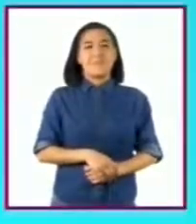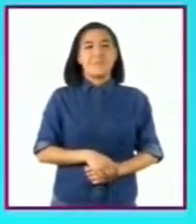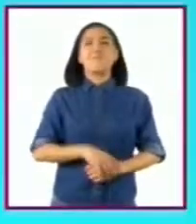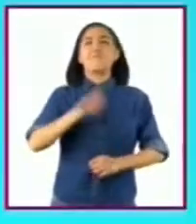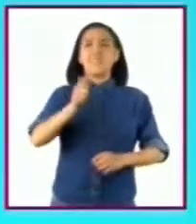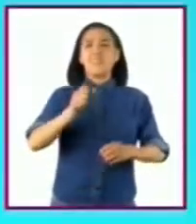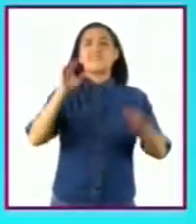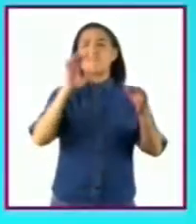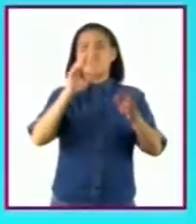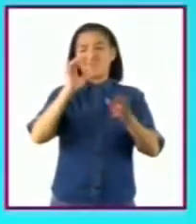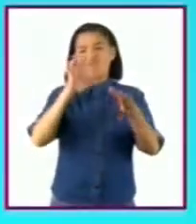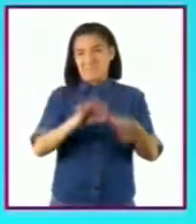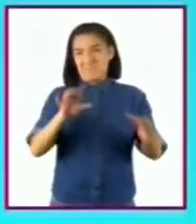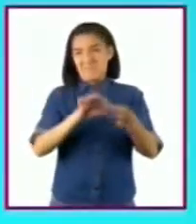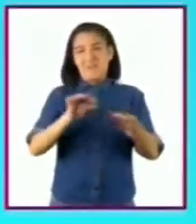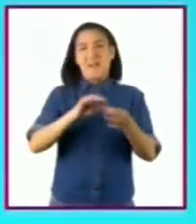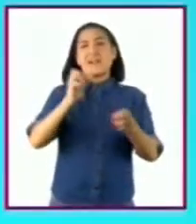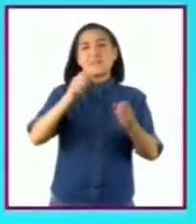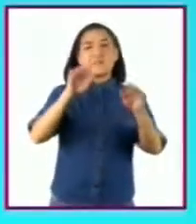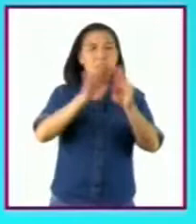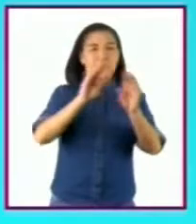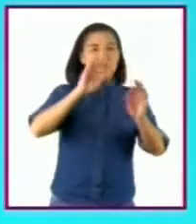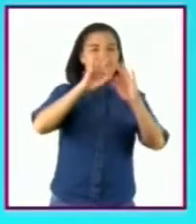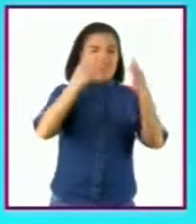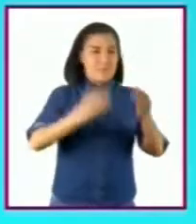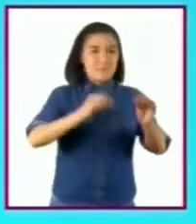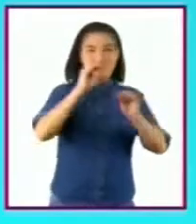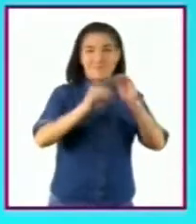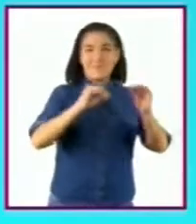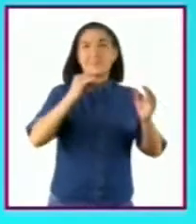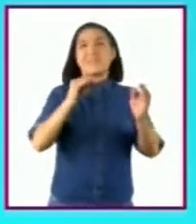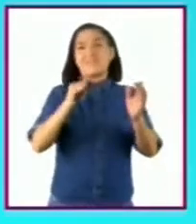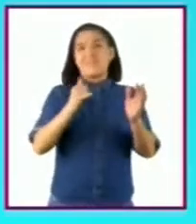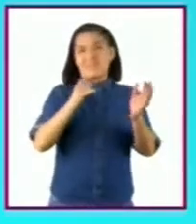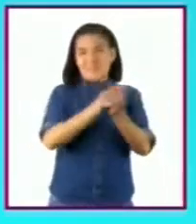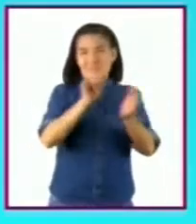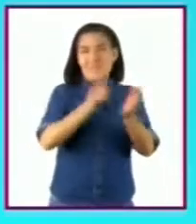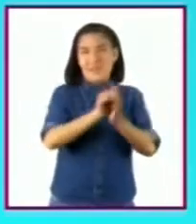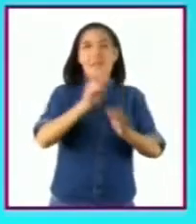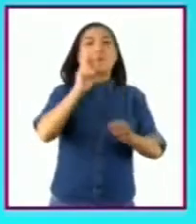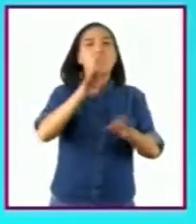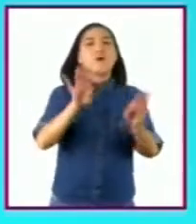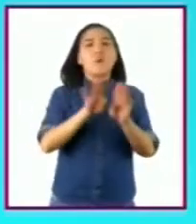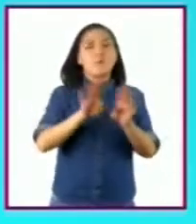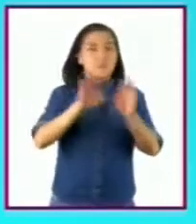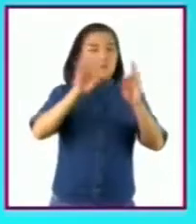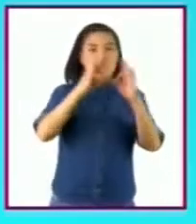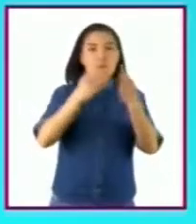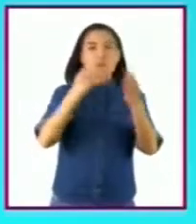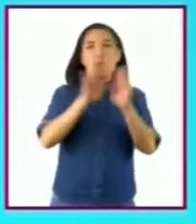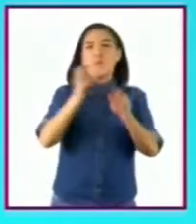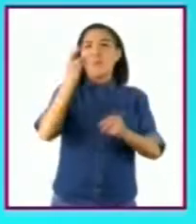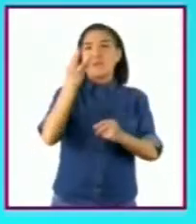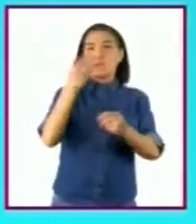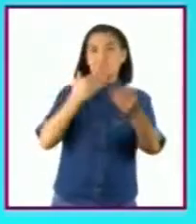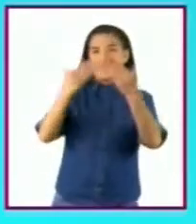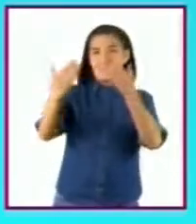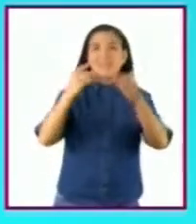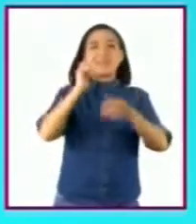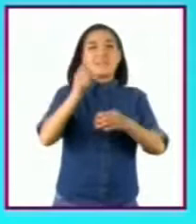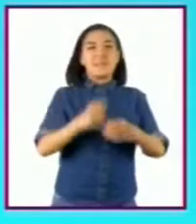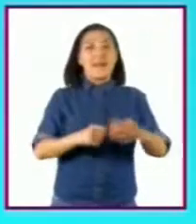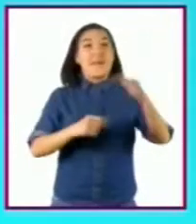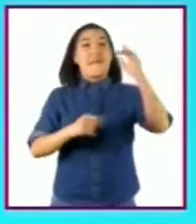Hablando de la escultura, ¿sabían ustedes que esta se representa con objetos o creando figuras en tres dimensiones, alto, ancho